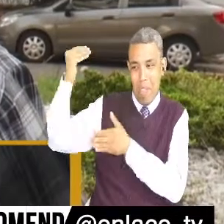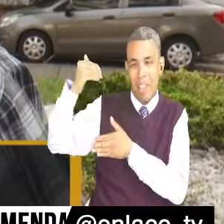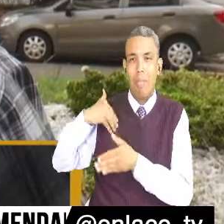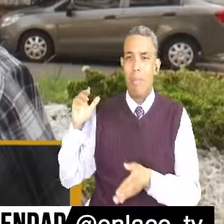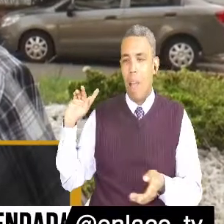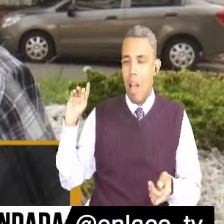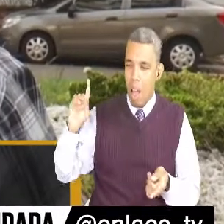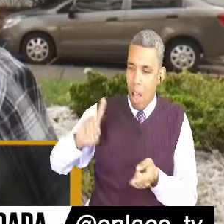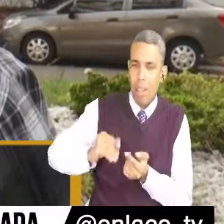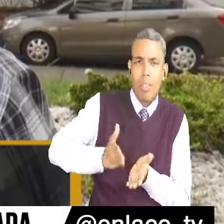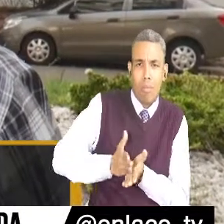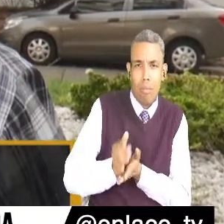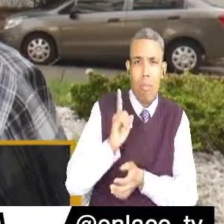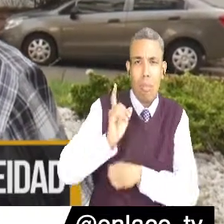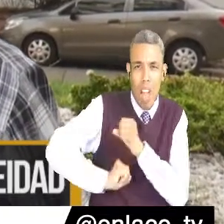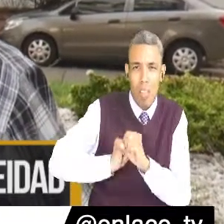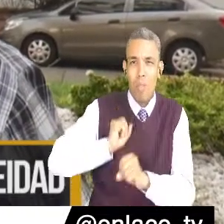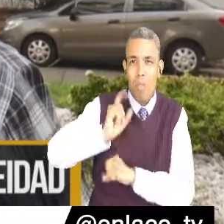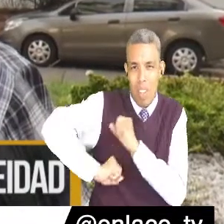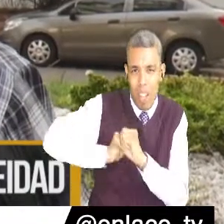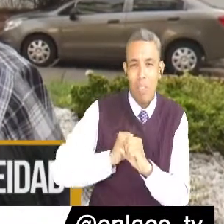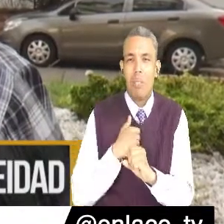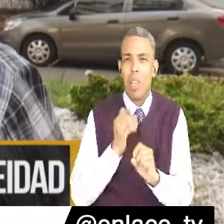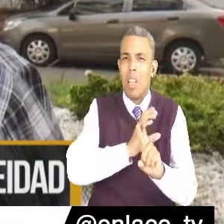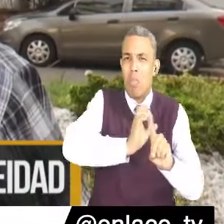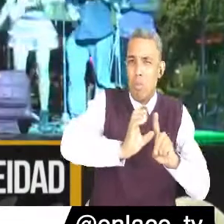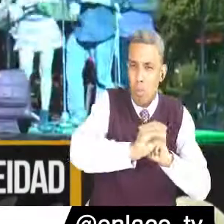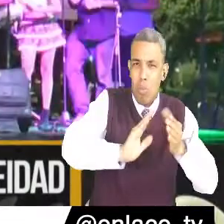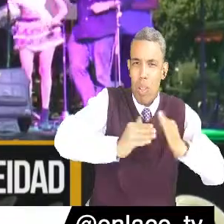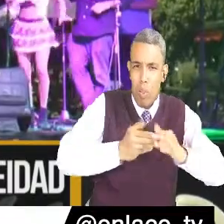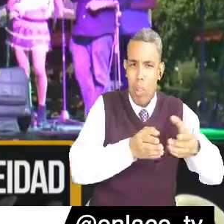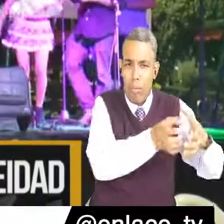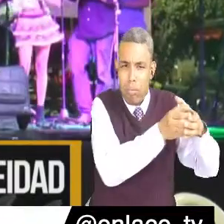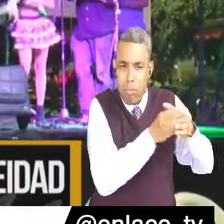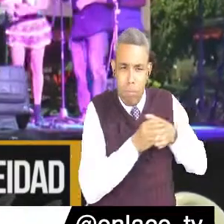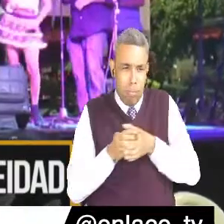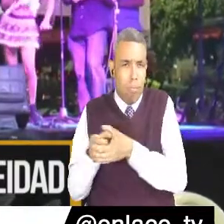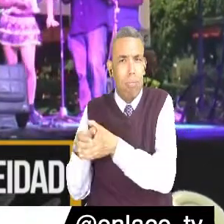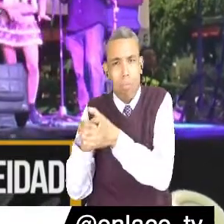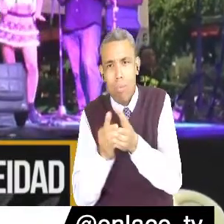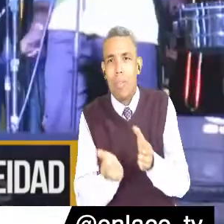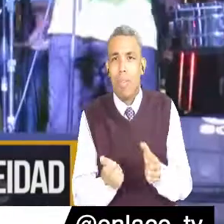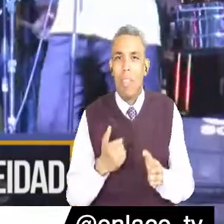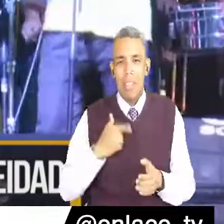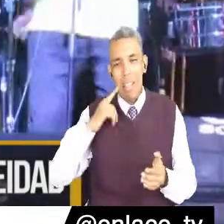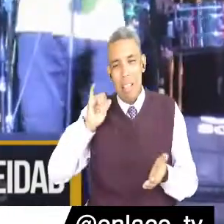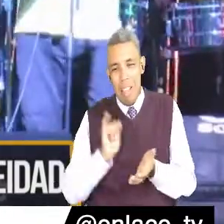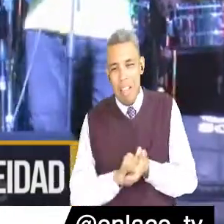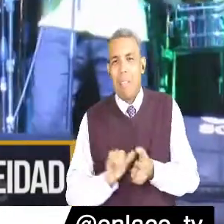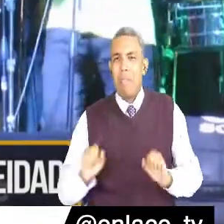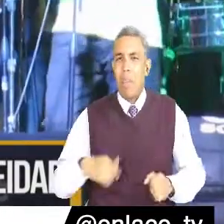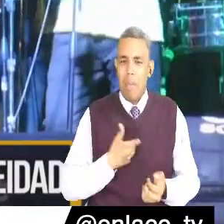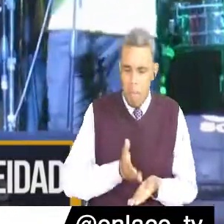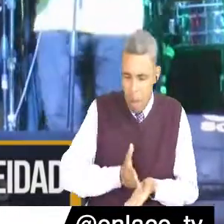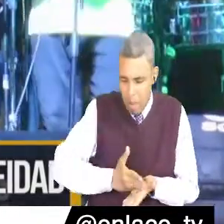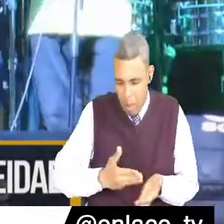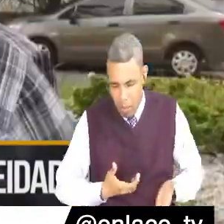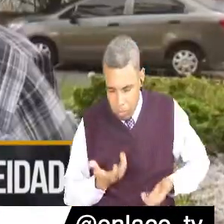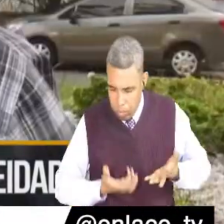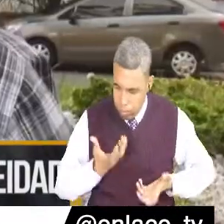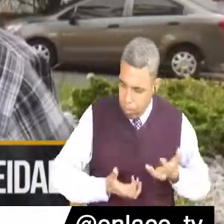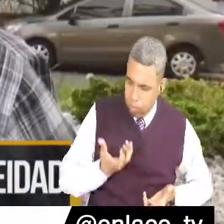alto la ciudad, no solamente aquí, sino también a nivel nacional. La gastronomía será atractivo principal en este encuentro, ha dicho Padilla Ríos. En